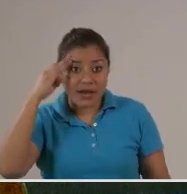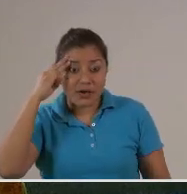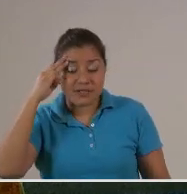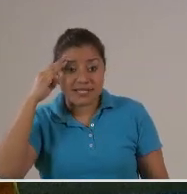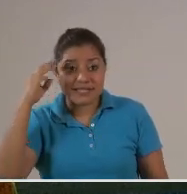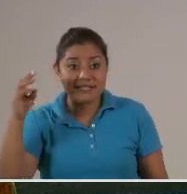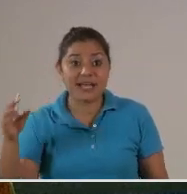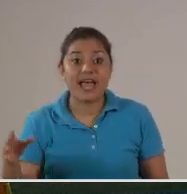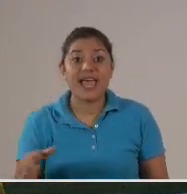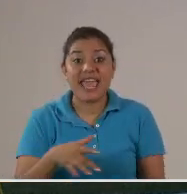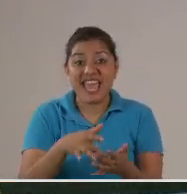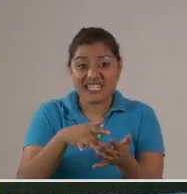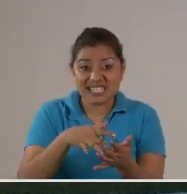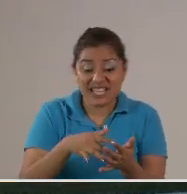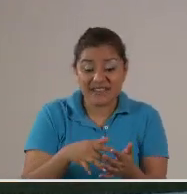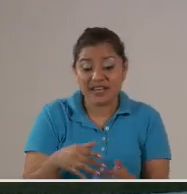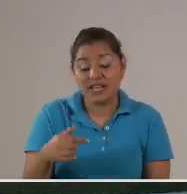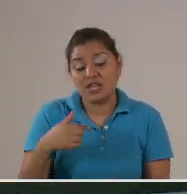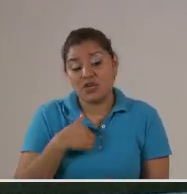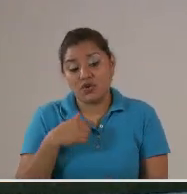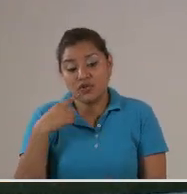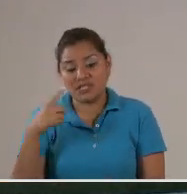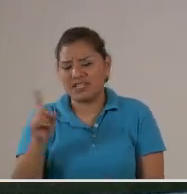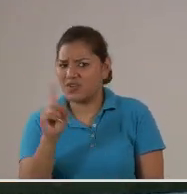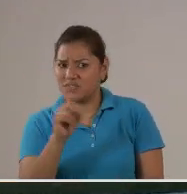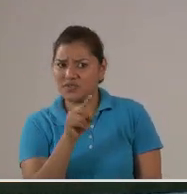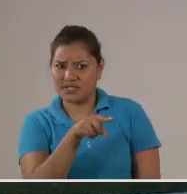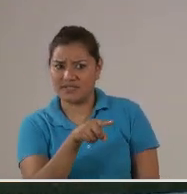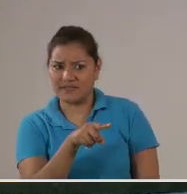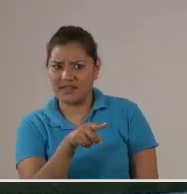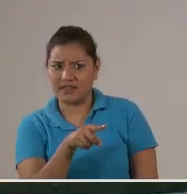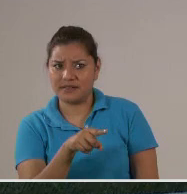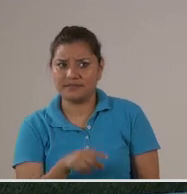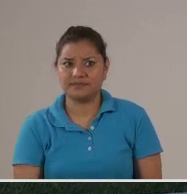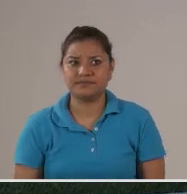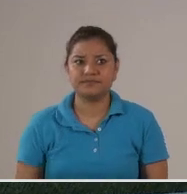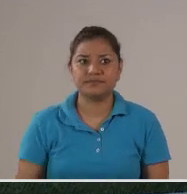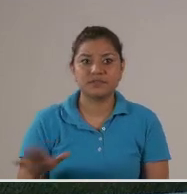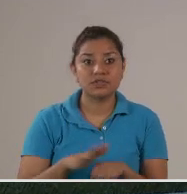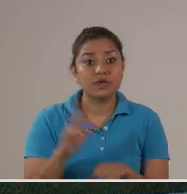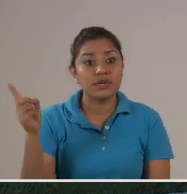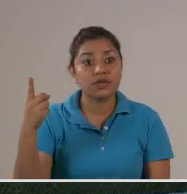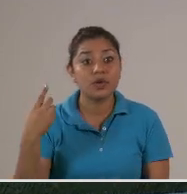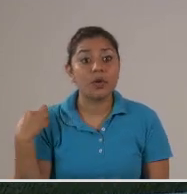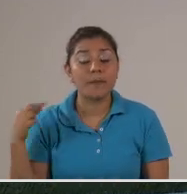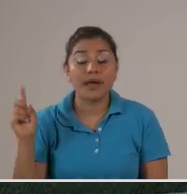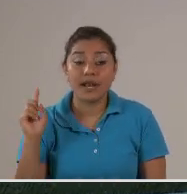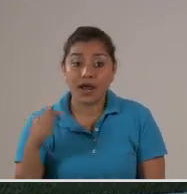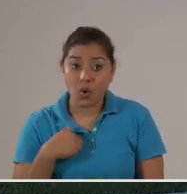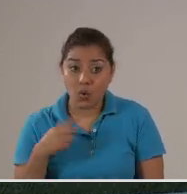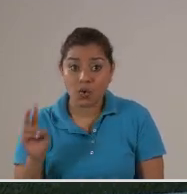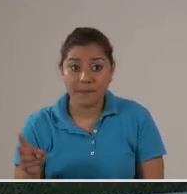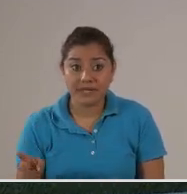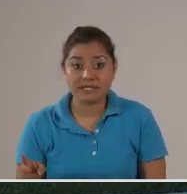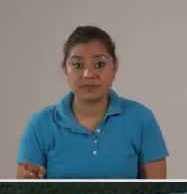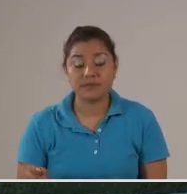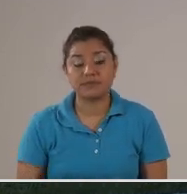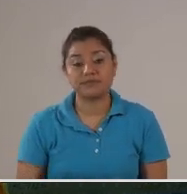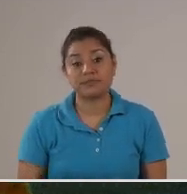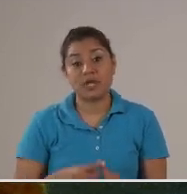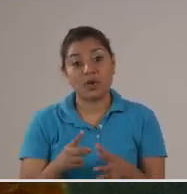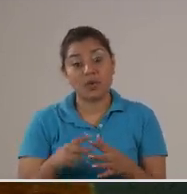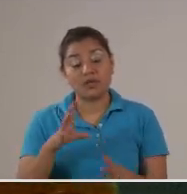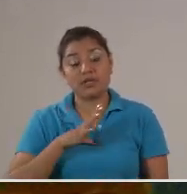conciencia se fortalece y uno empieza a decir no eso no está Aleluya sobre todo para uno mismo Entonces cuando uno empieza a tener eh eh